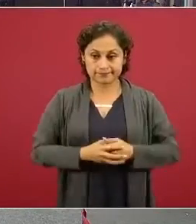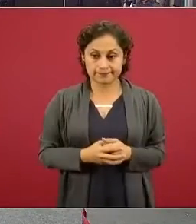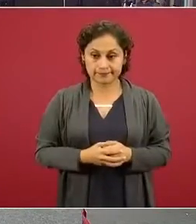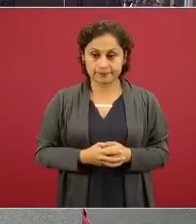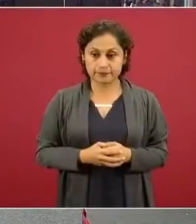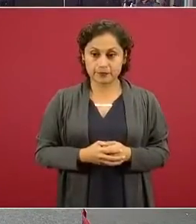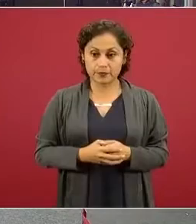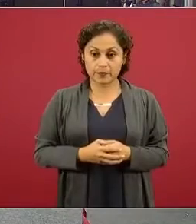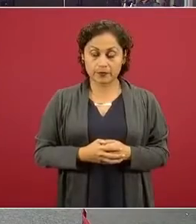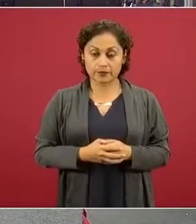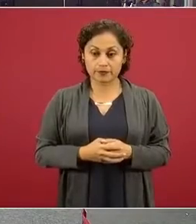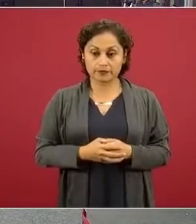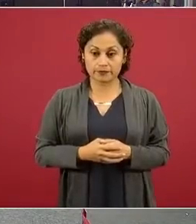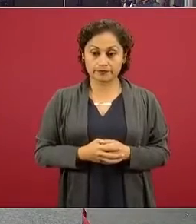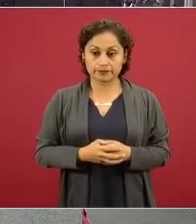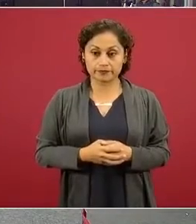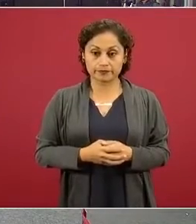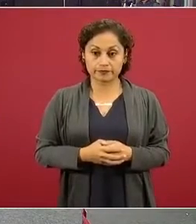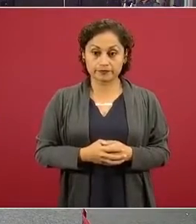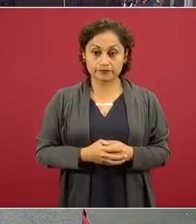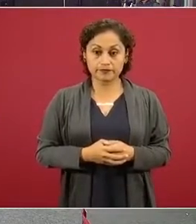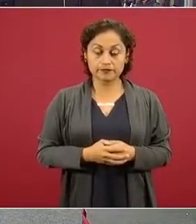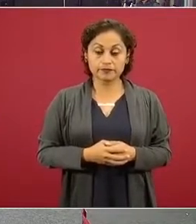por favor.